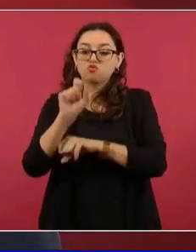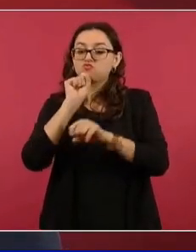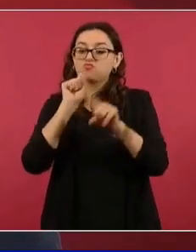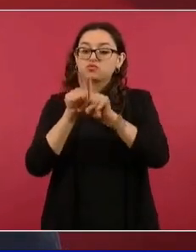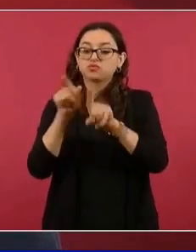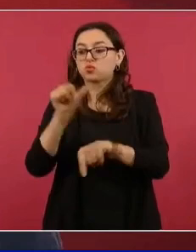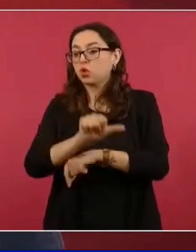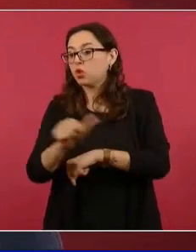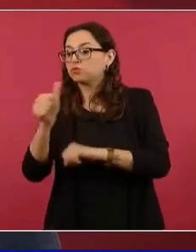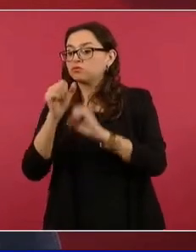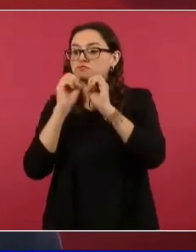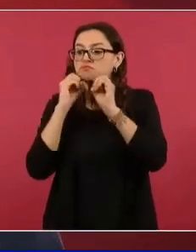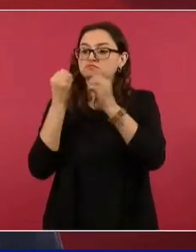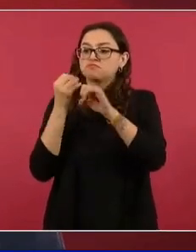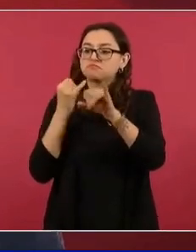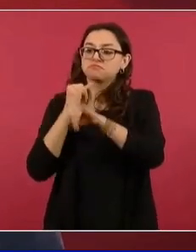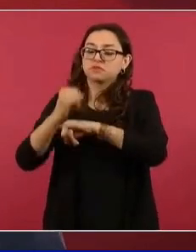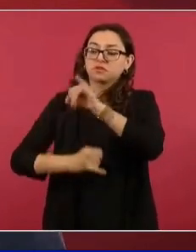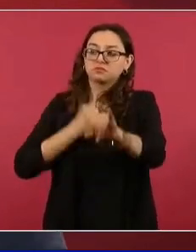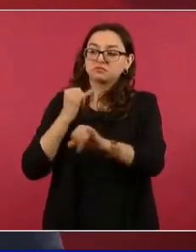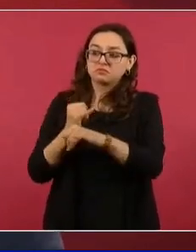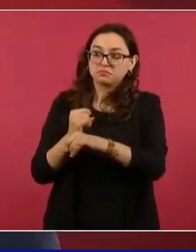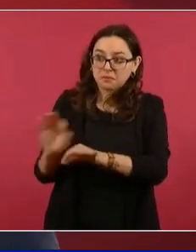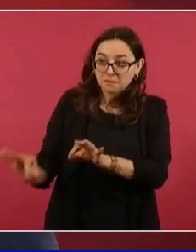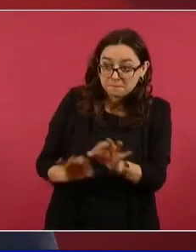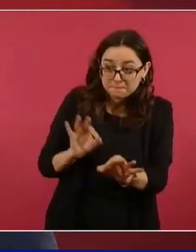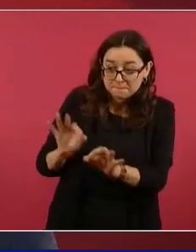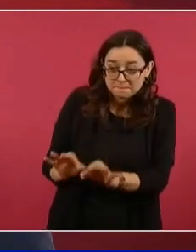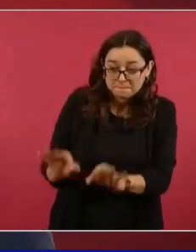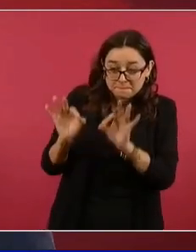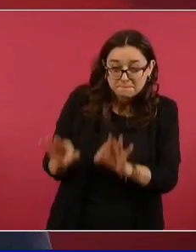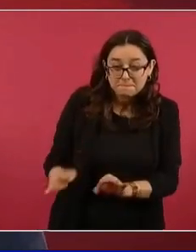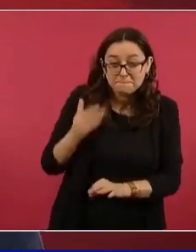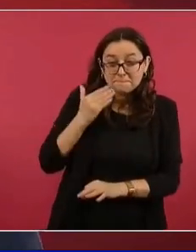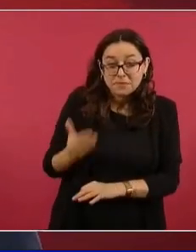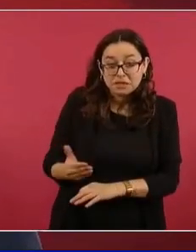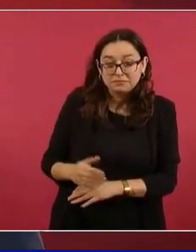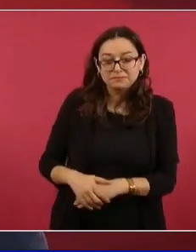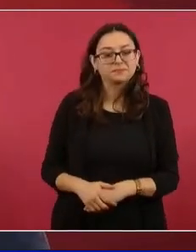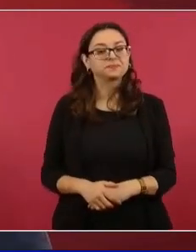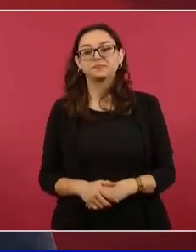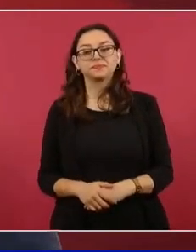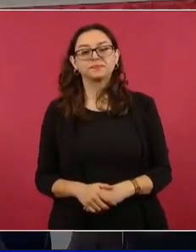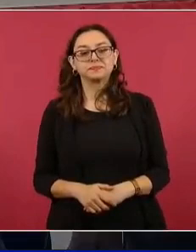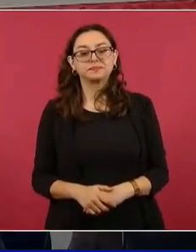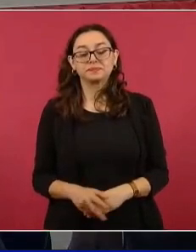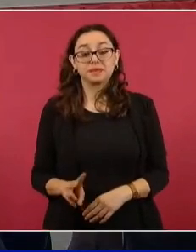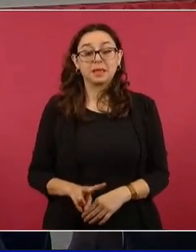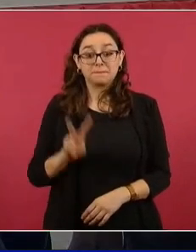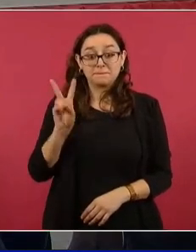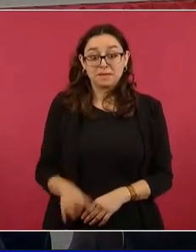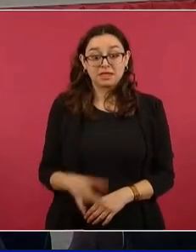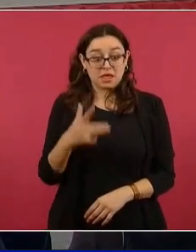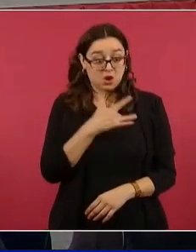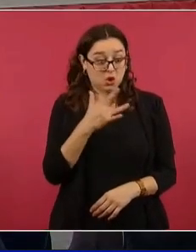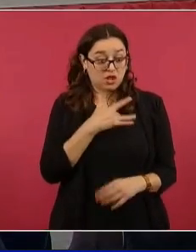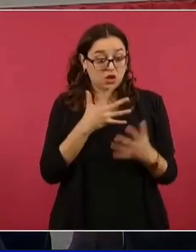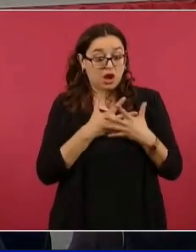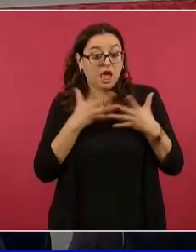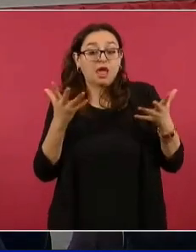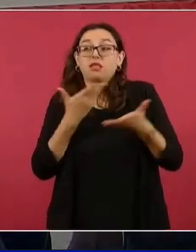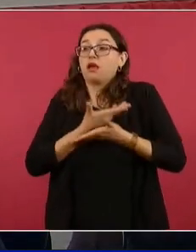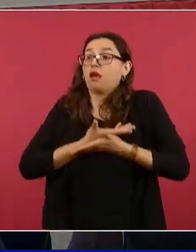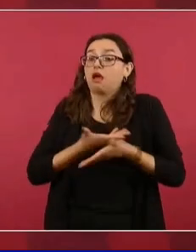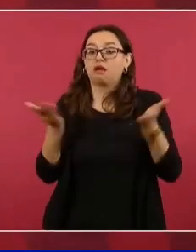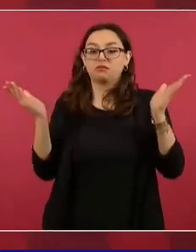tienen que mejorar para tener una verdadera filantropía auténtica, honesta, sincera, profunda,